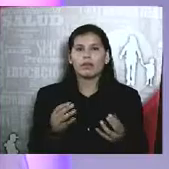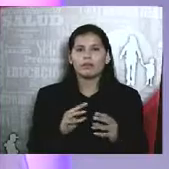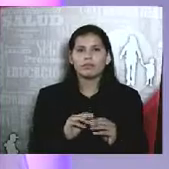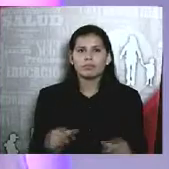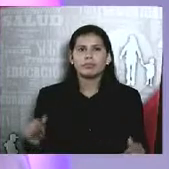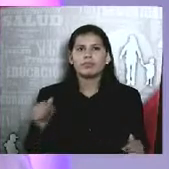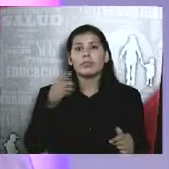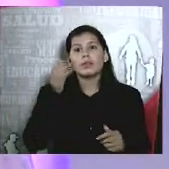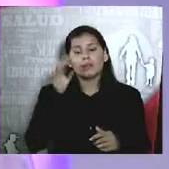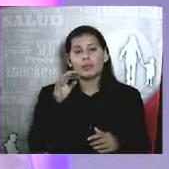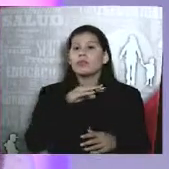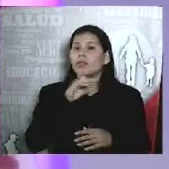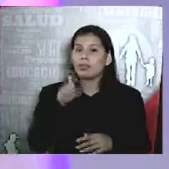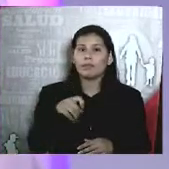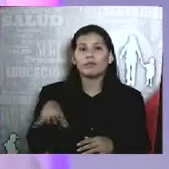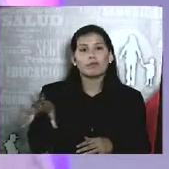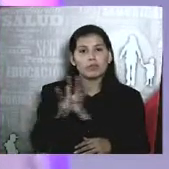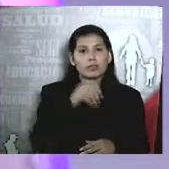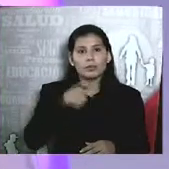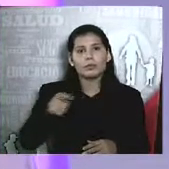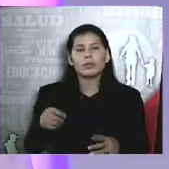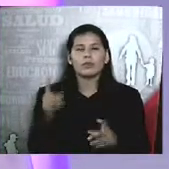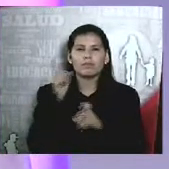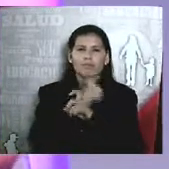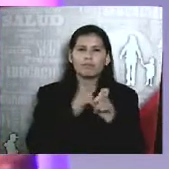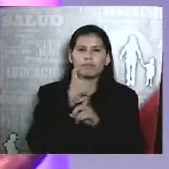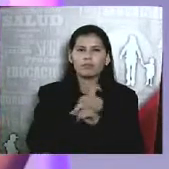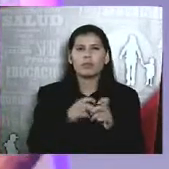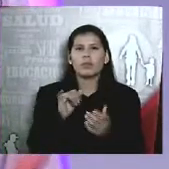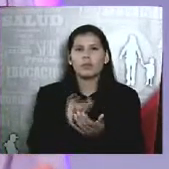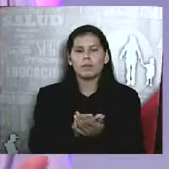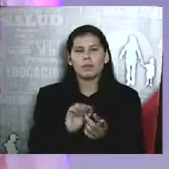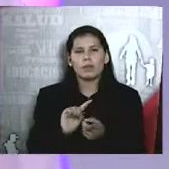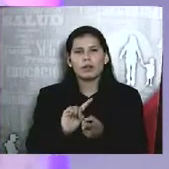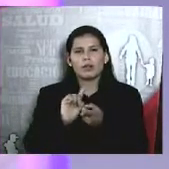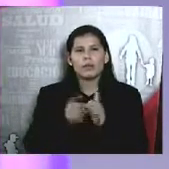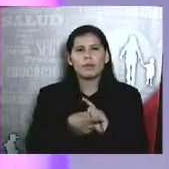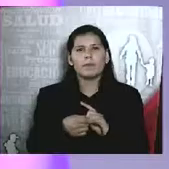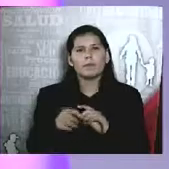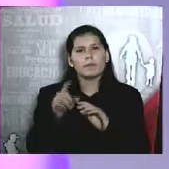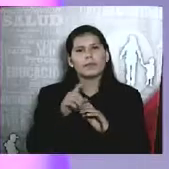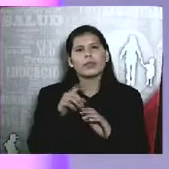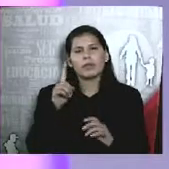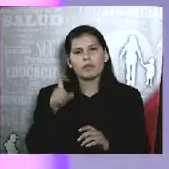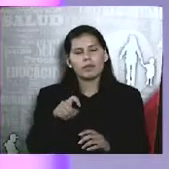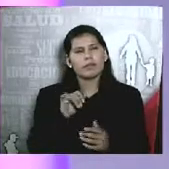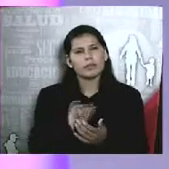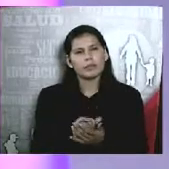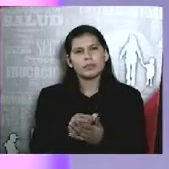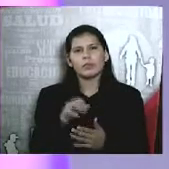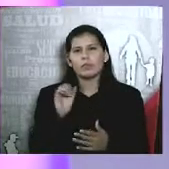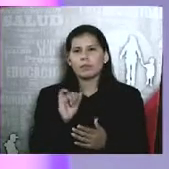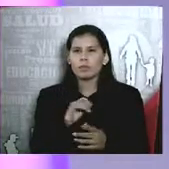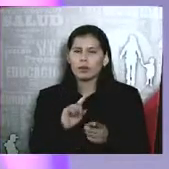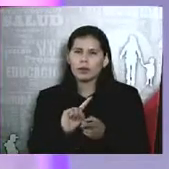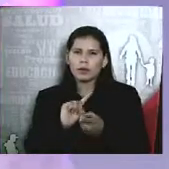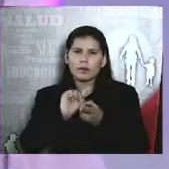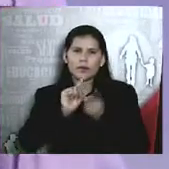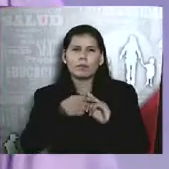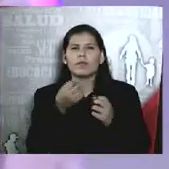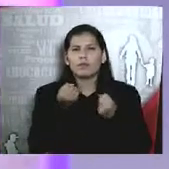como sociedad no reflexionamos cómo queremos que estas personas transiten de la ilegalidad a la legalidad. Y eso genera